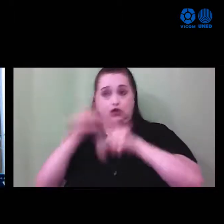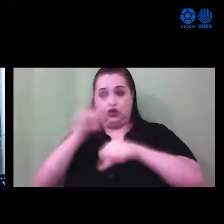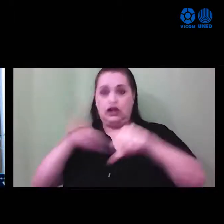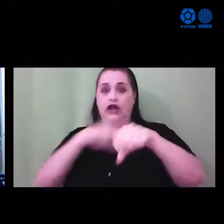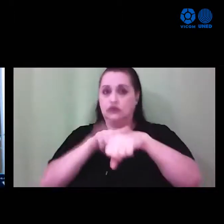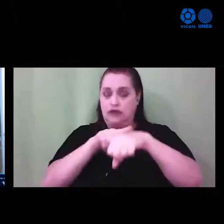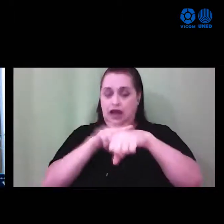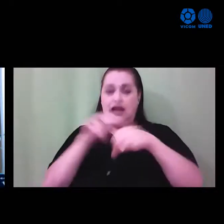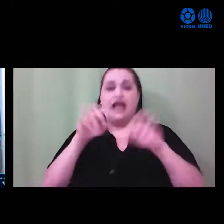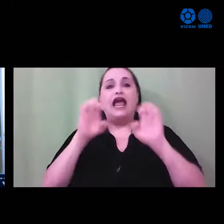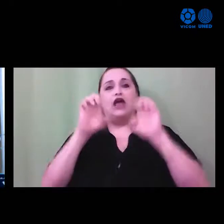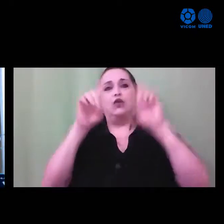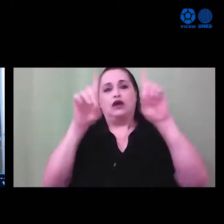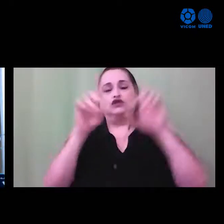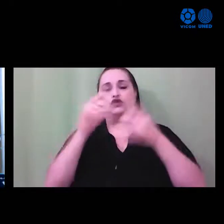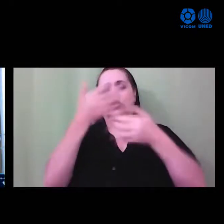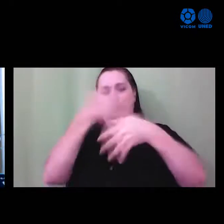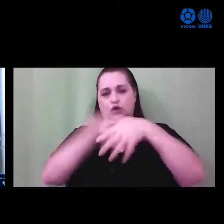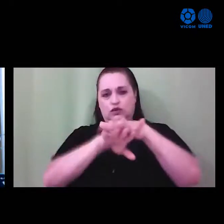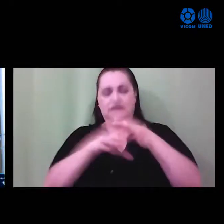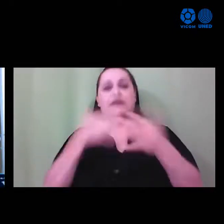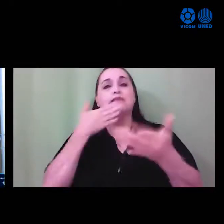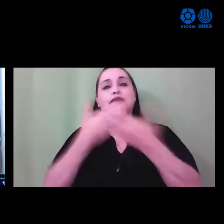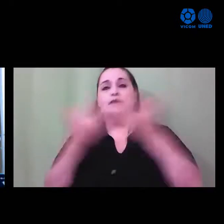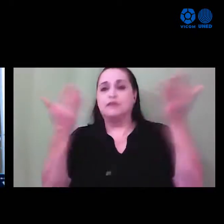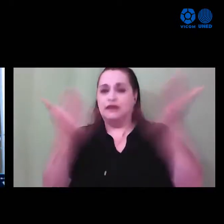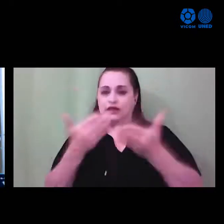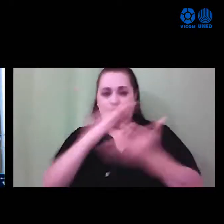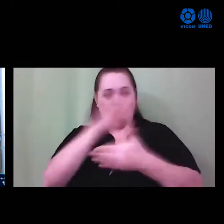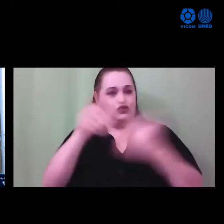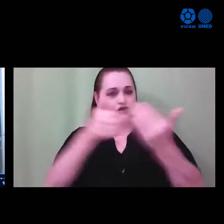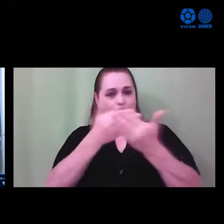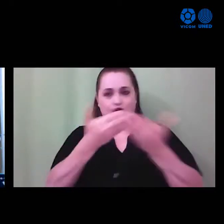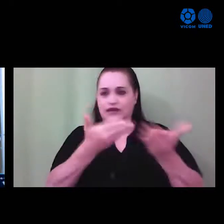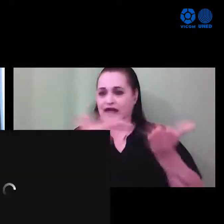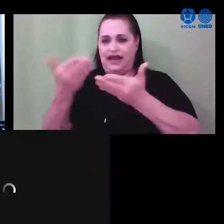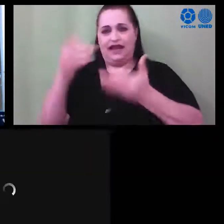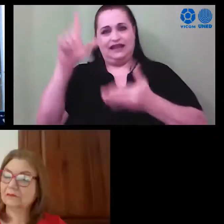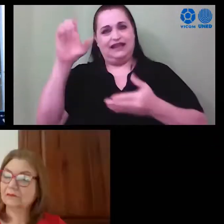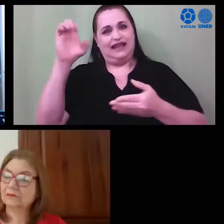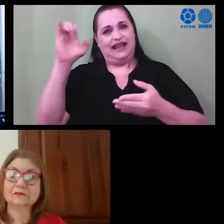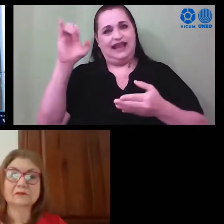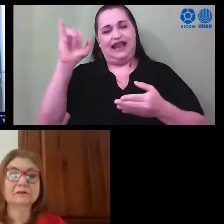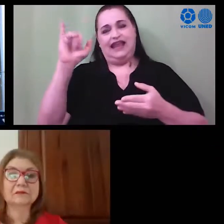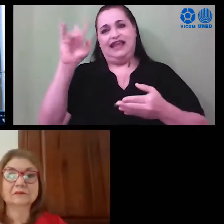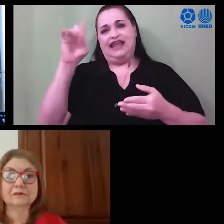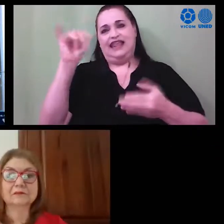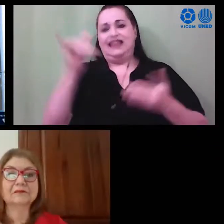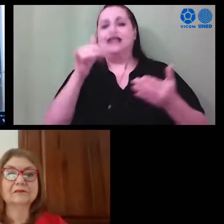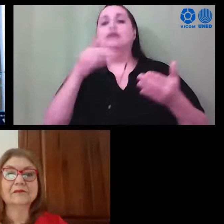Inclusiva. Bienvenidas y bienvenidos todos. Adelante, doña Lady, por favor.